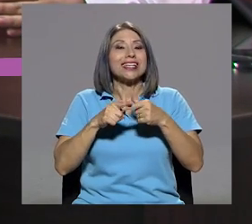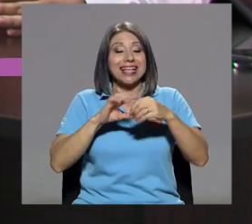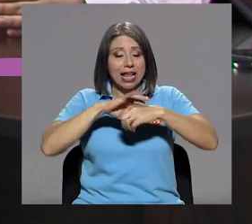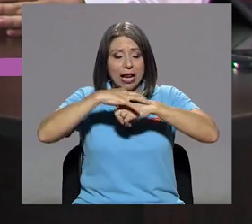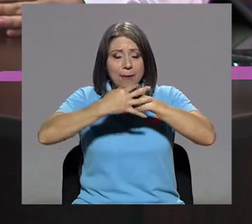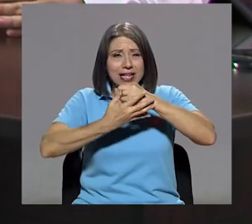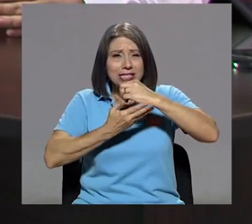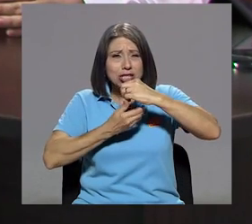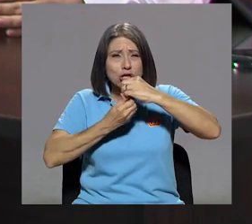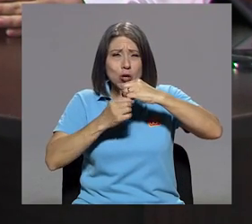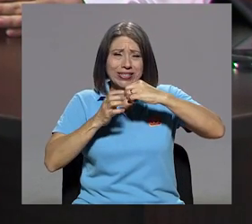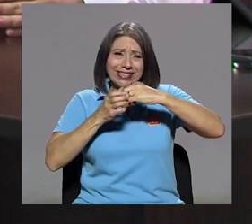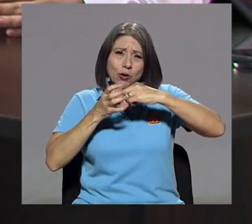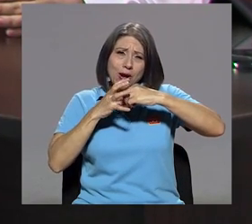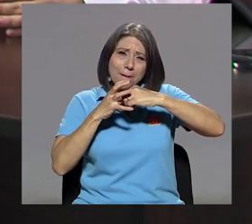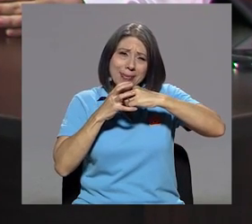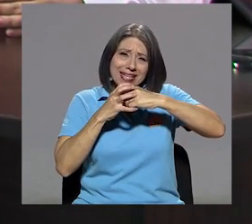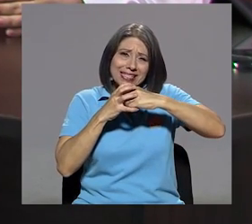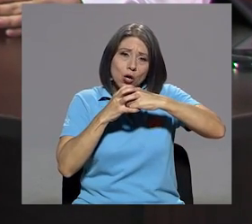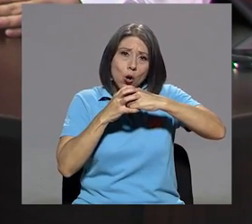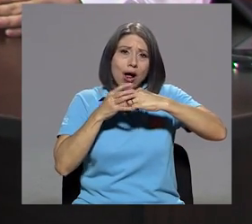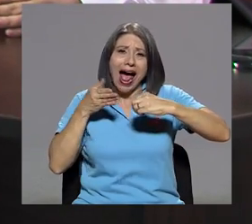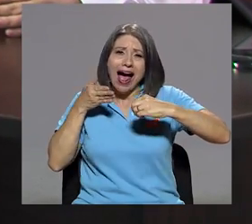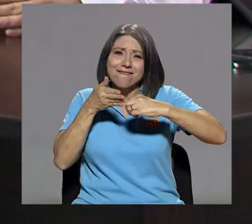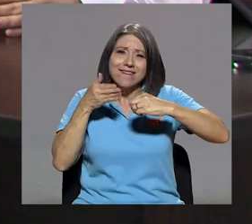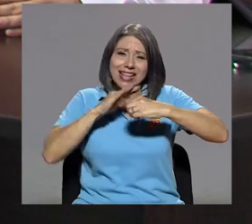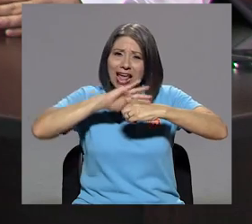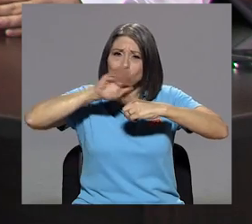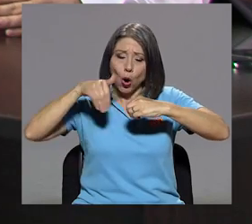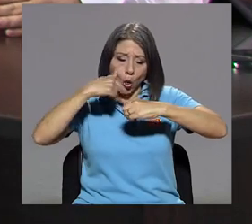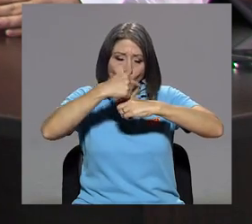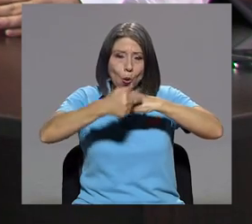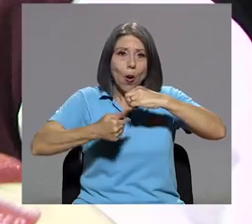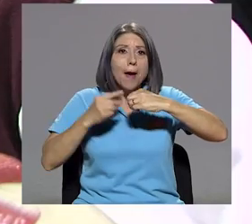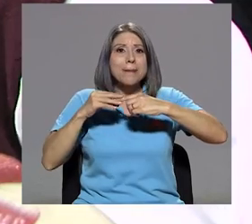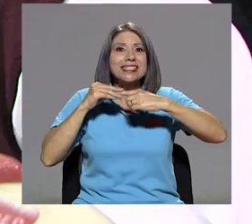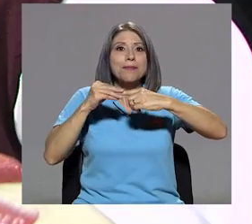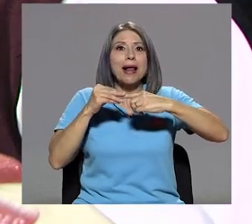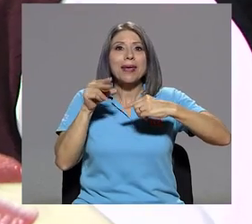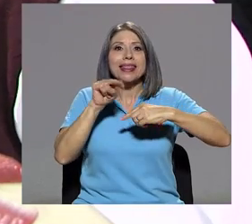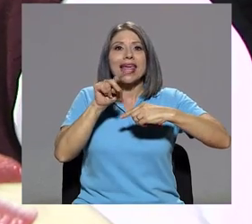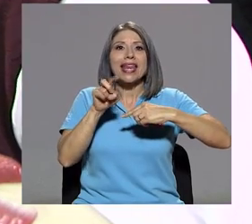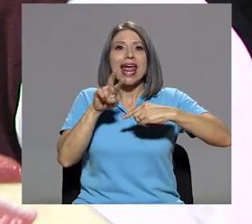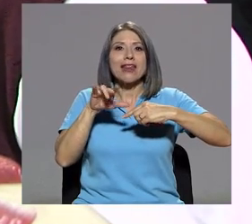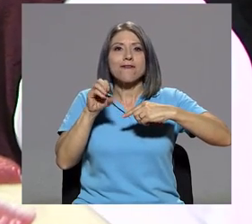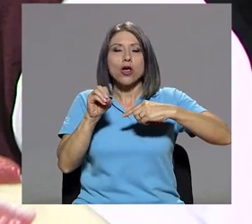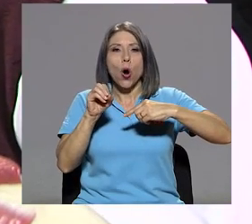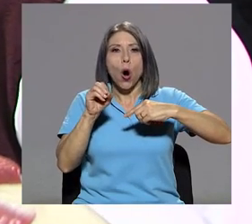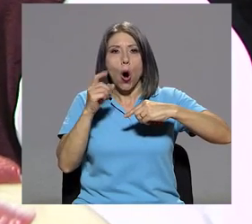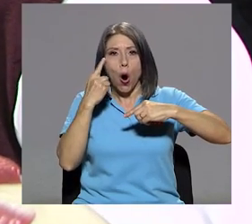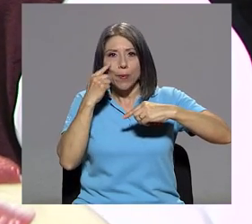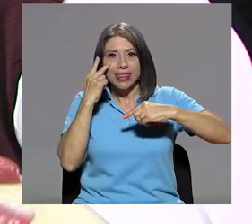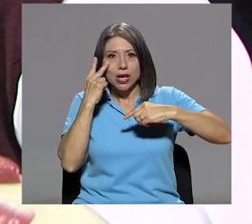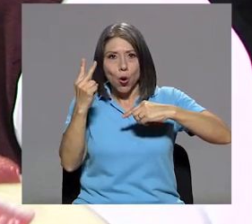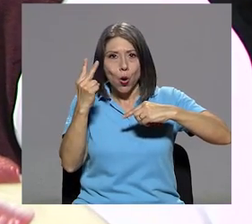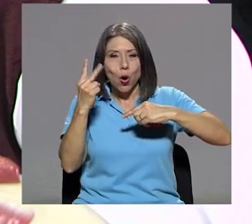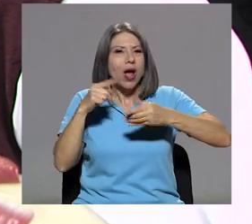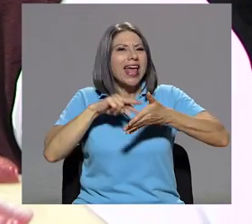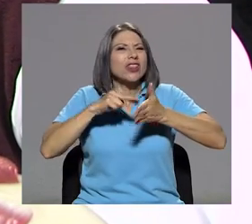generalmente ocular, empieza a afectar todo el ojo, pero principalmente el nervio óptico. De ahí que hoy en día, entonces, ya para definirlo, consideramos